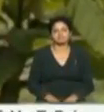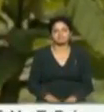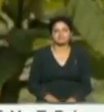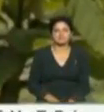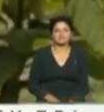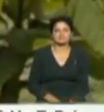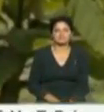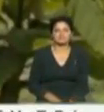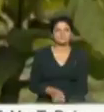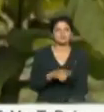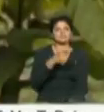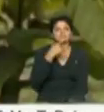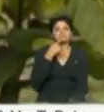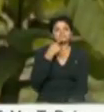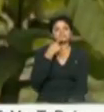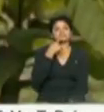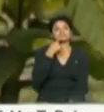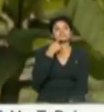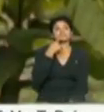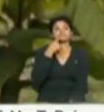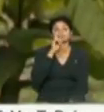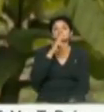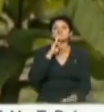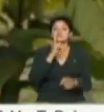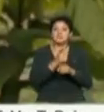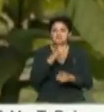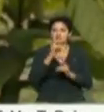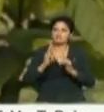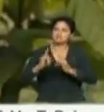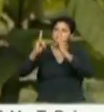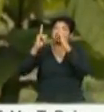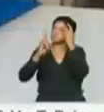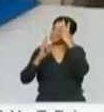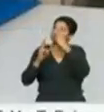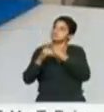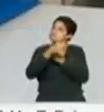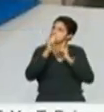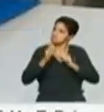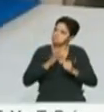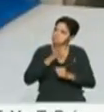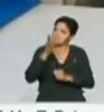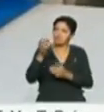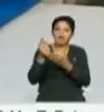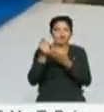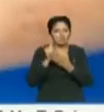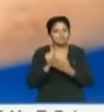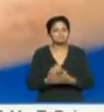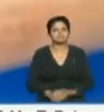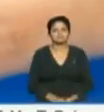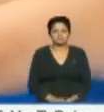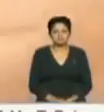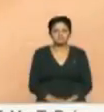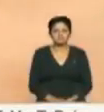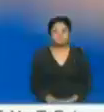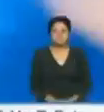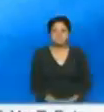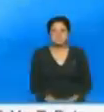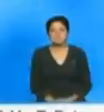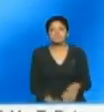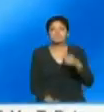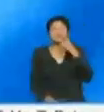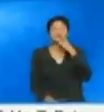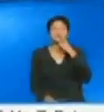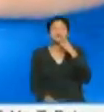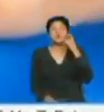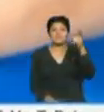grande de Banco Ecuador para que los ayuden a nosotros los agricultores. De igual manera, Jerry Granda, propietario de una